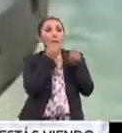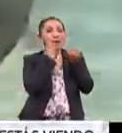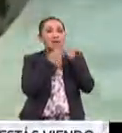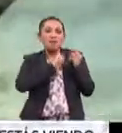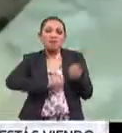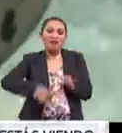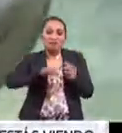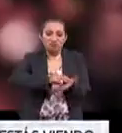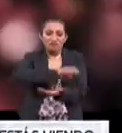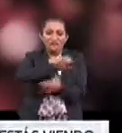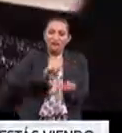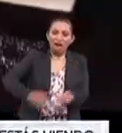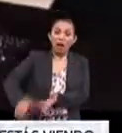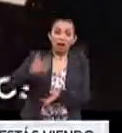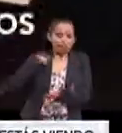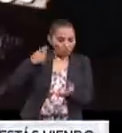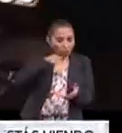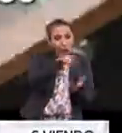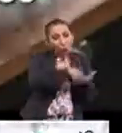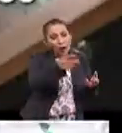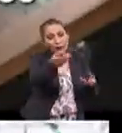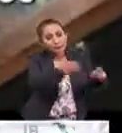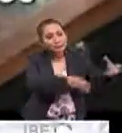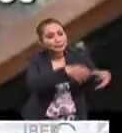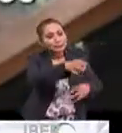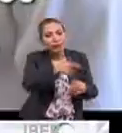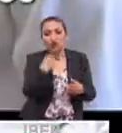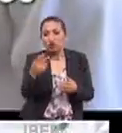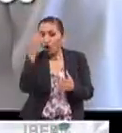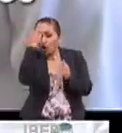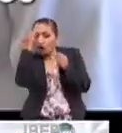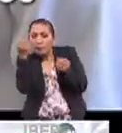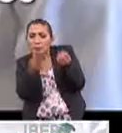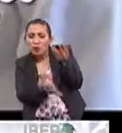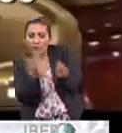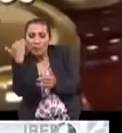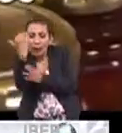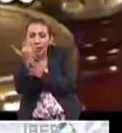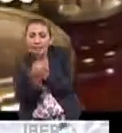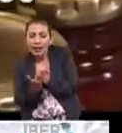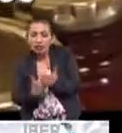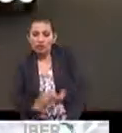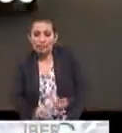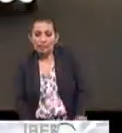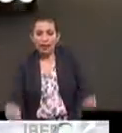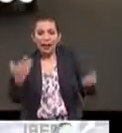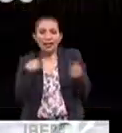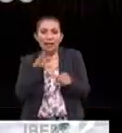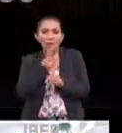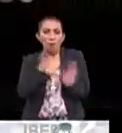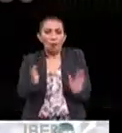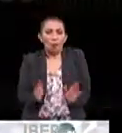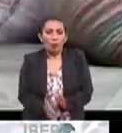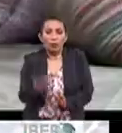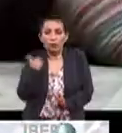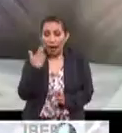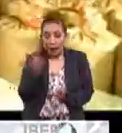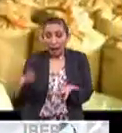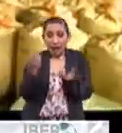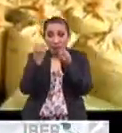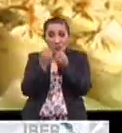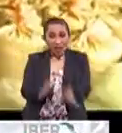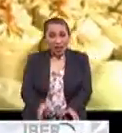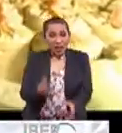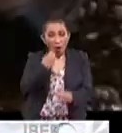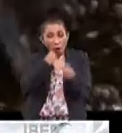alimentos, abastecerse con productos locales, además de compartir sus conocimientos en la reducción del hambre y la malnutrición. Para evitar el desperdicio